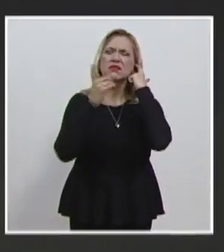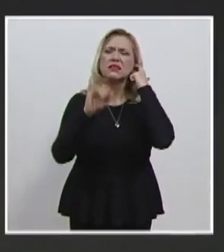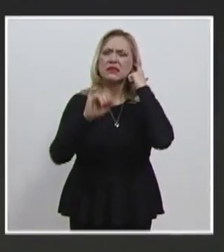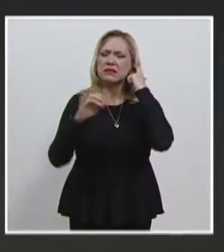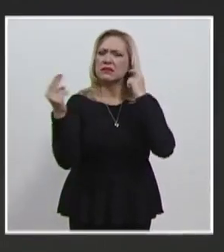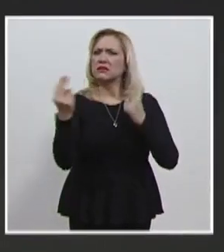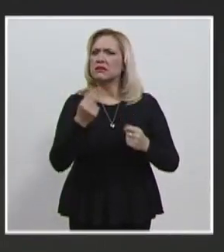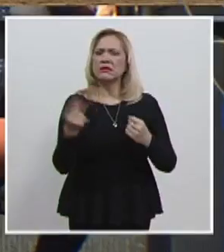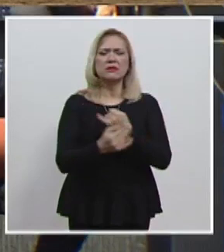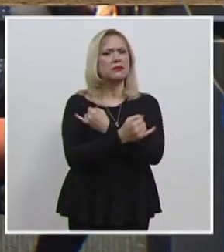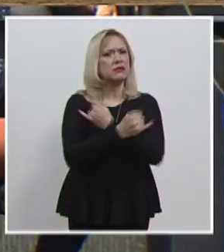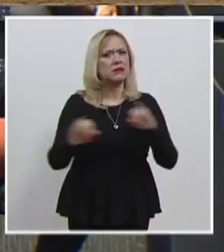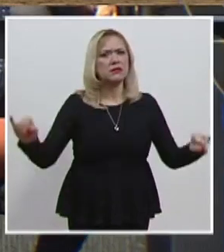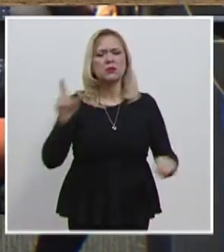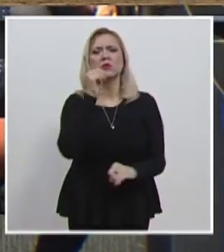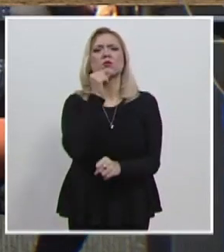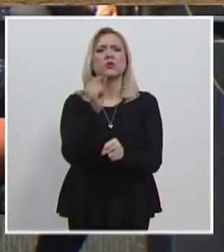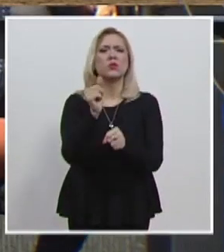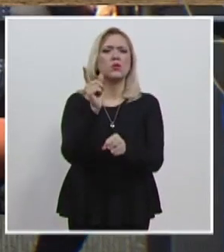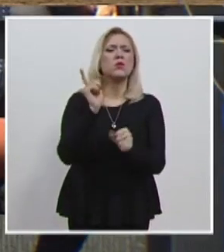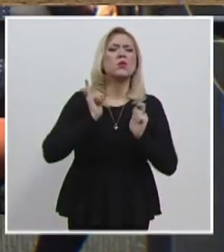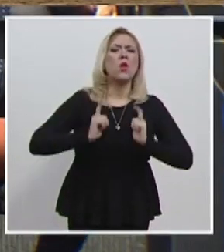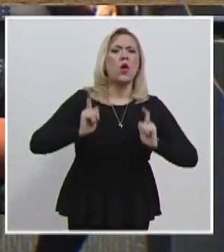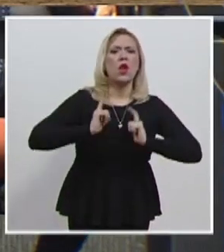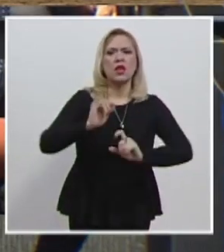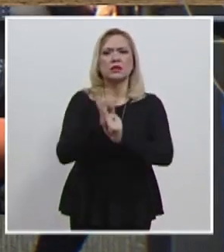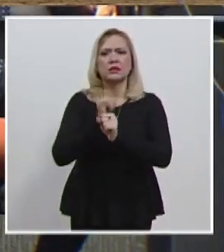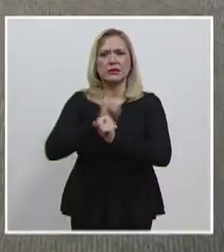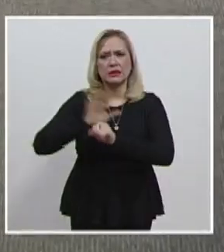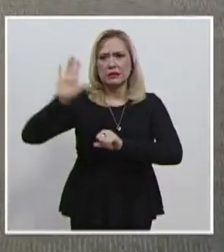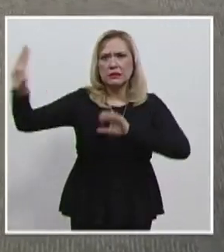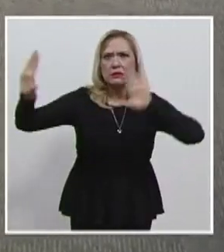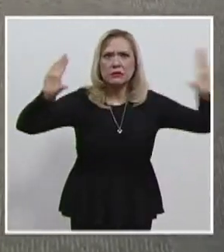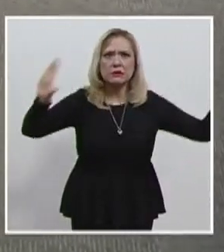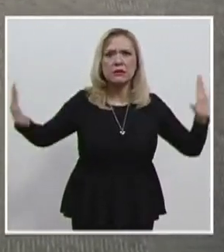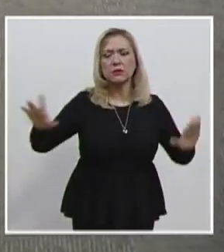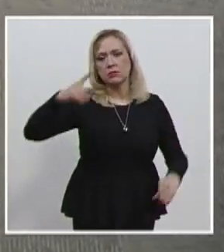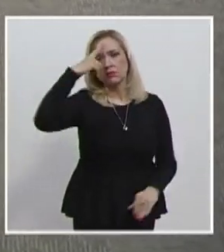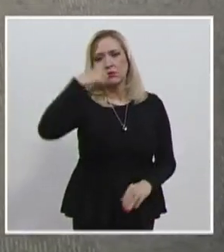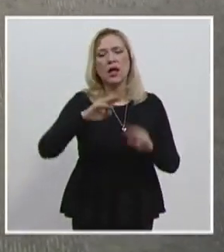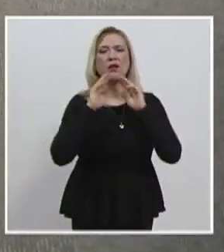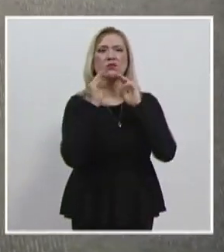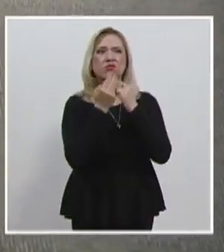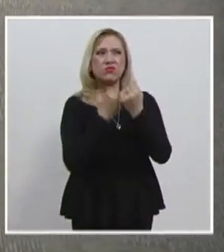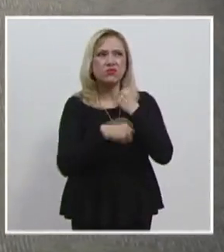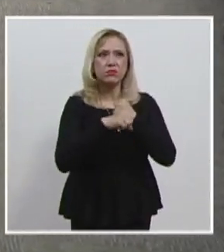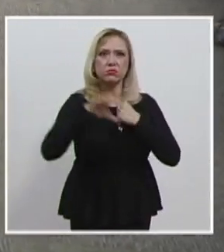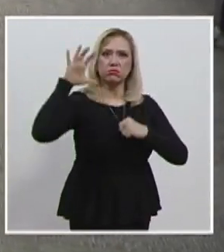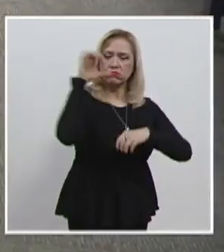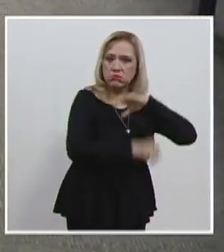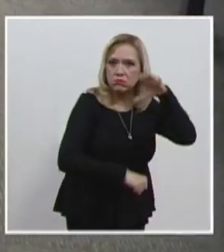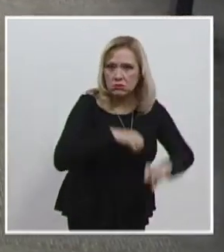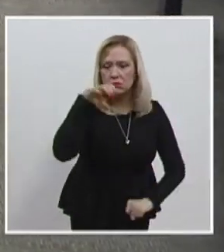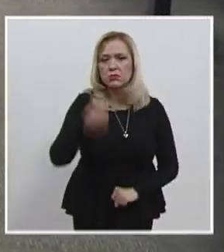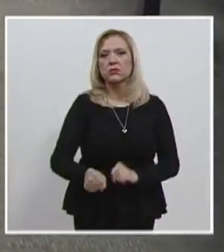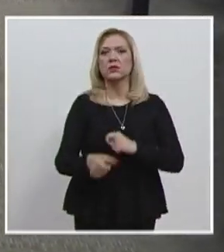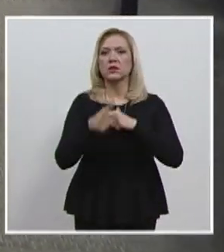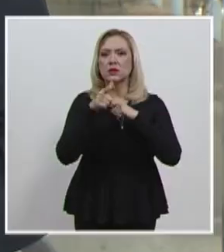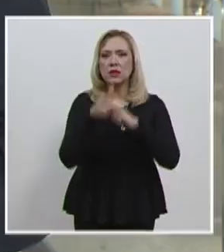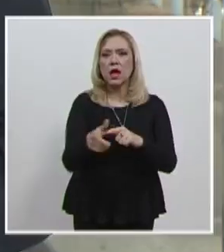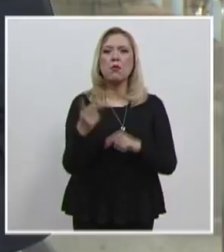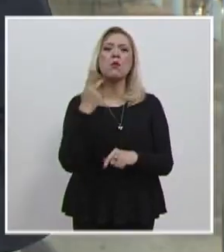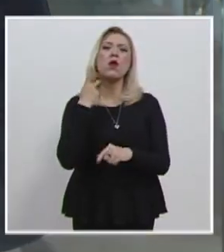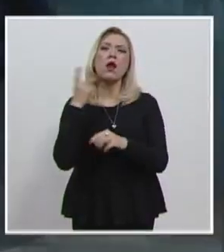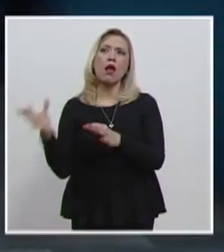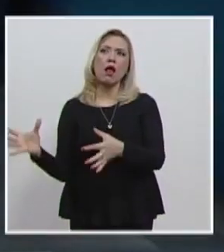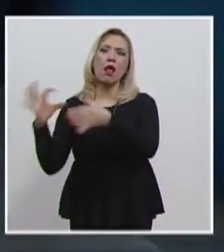autonomía de las fiscalías de Justicia para enfrentar con eficacia a la delincuencia y evitar que se sigan utilizando con fines políticos